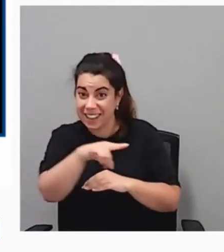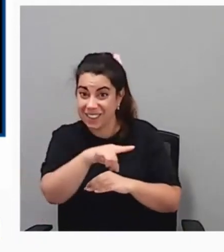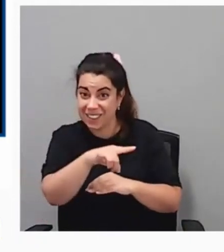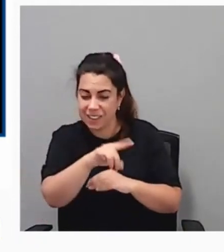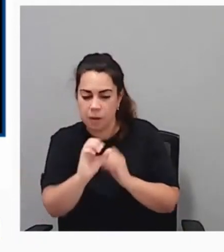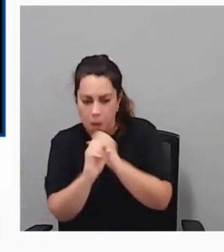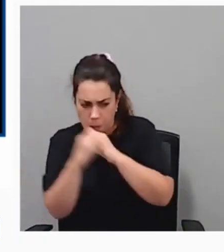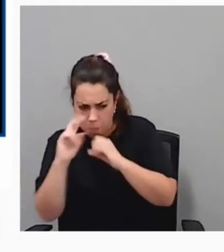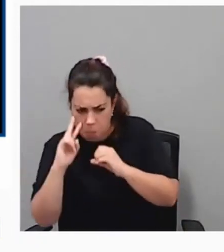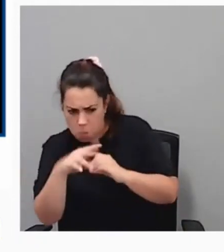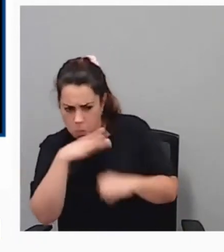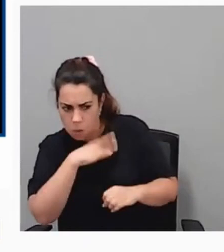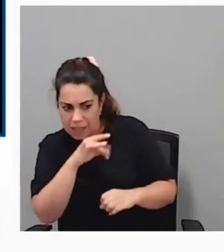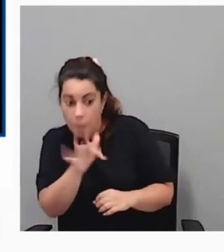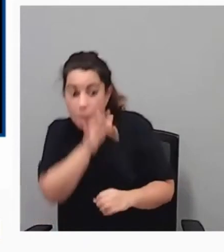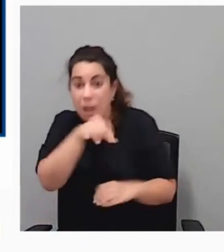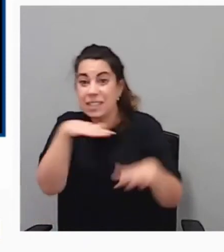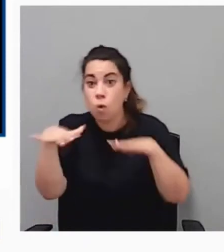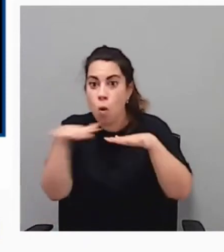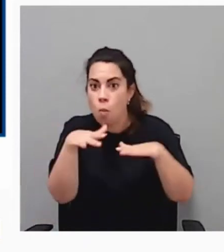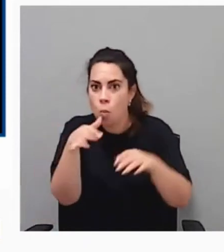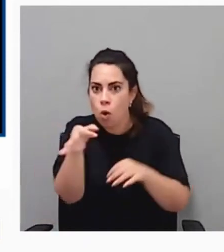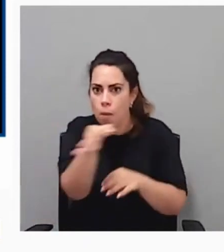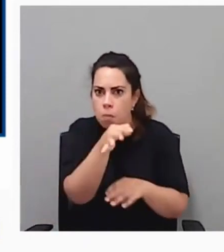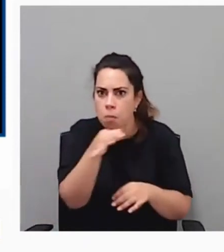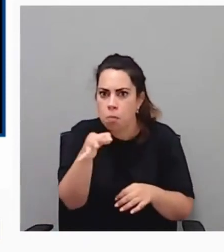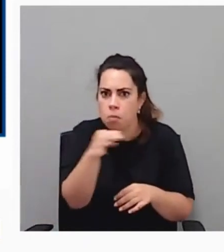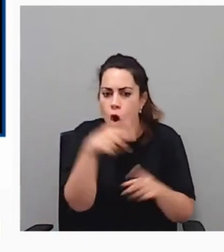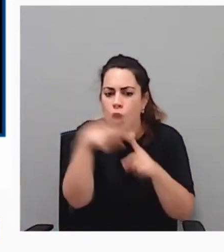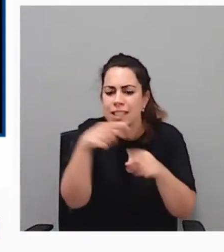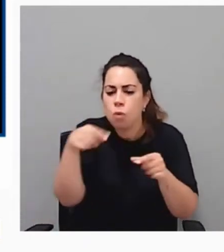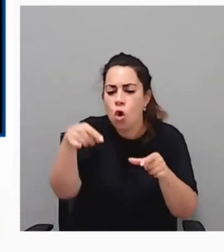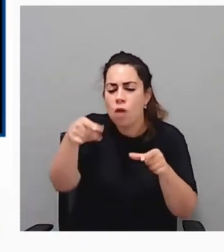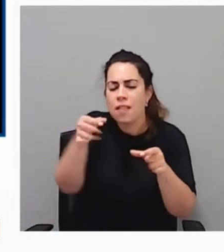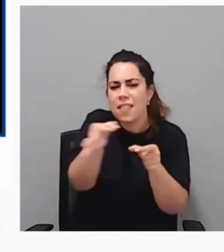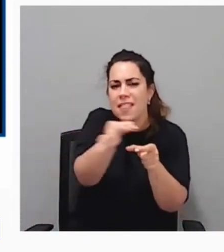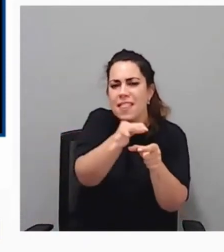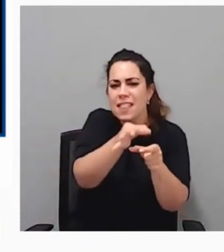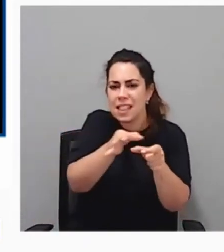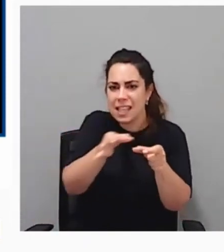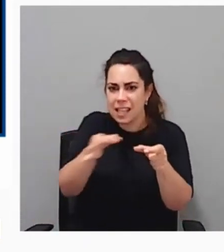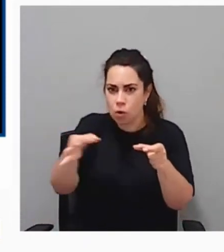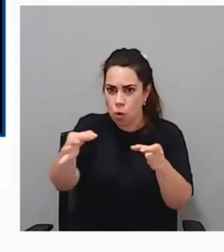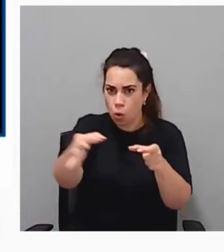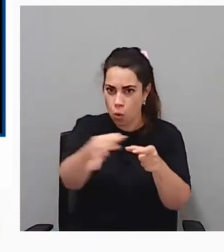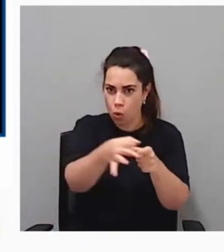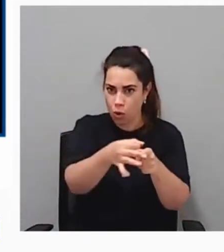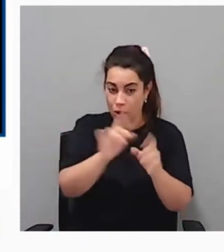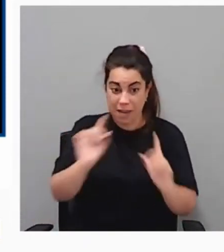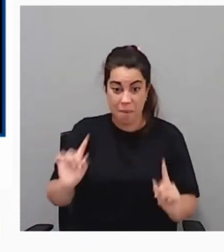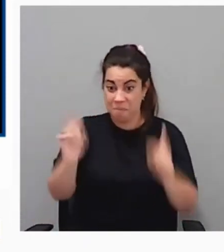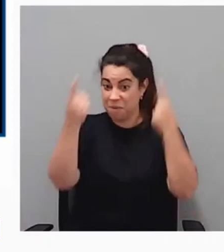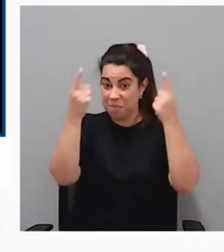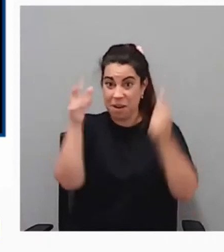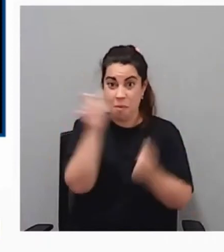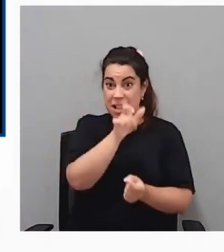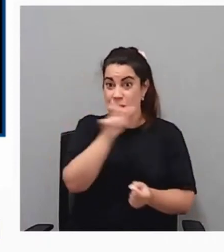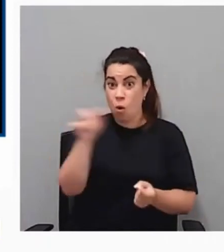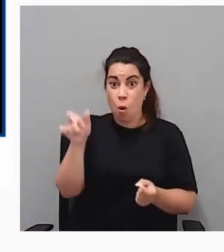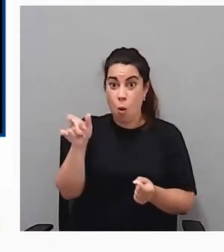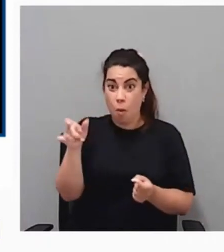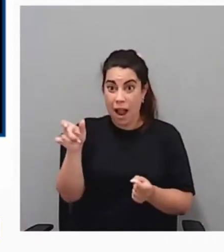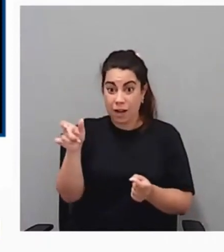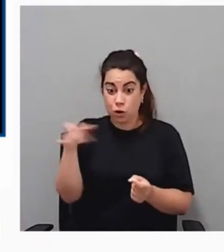moverlas para crear un círculo. Es la primera vez que los humanos son capaces de fabricar algo usando átomos uno a